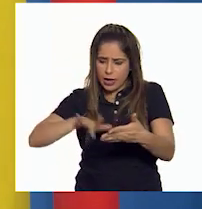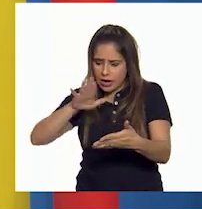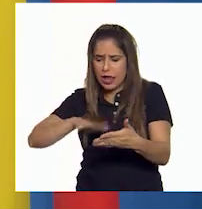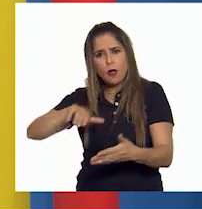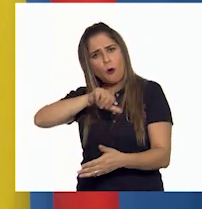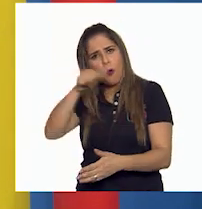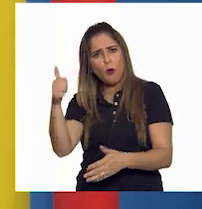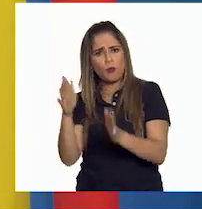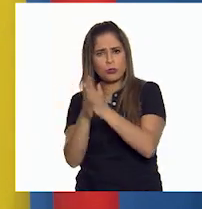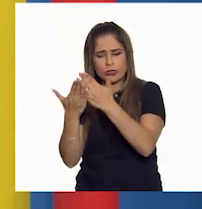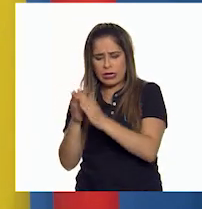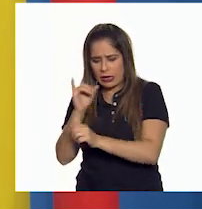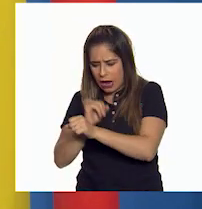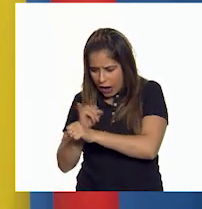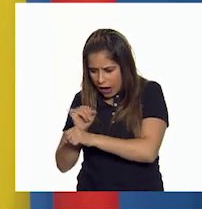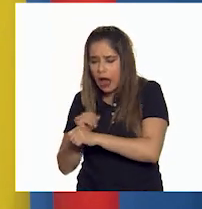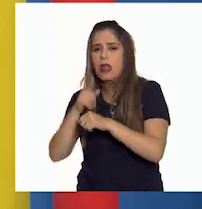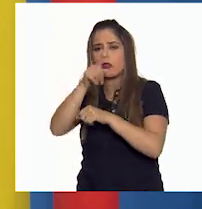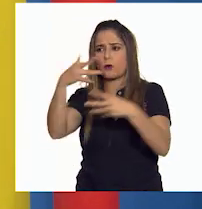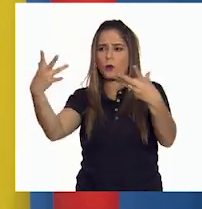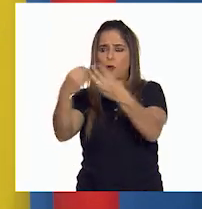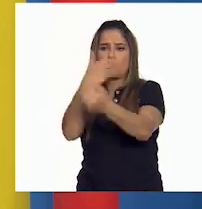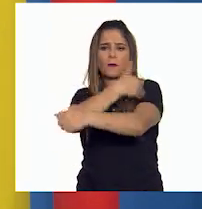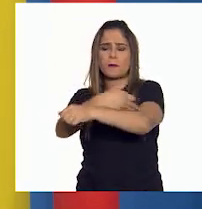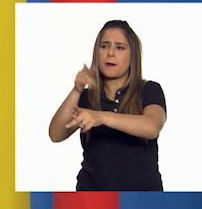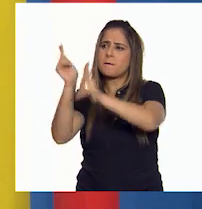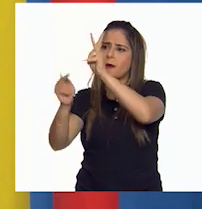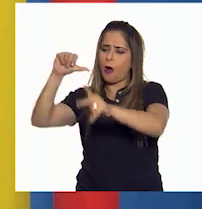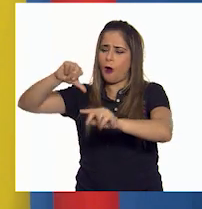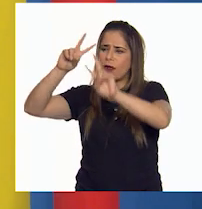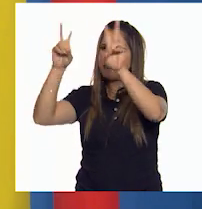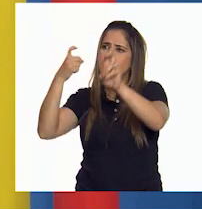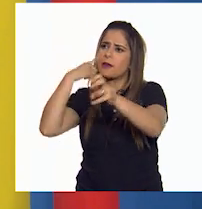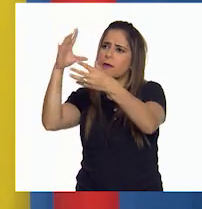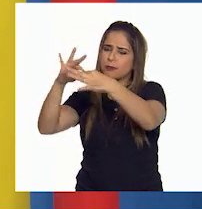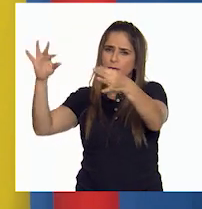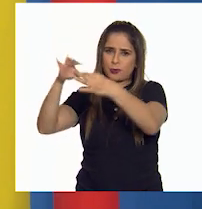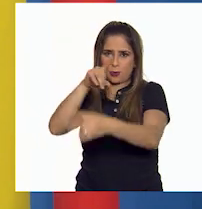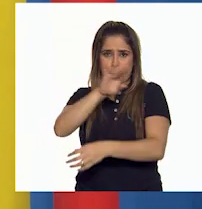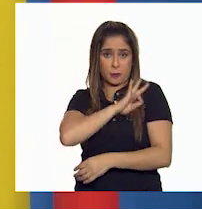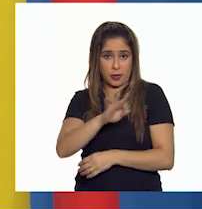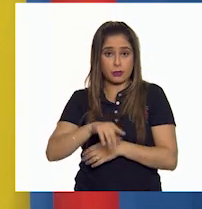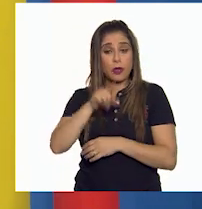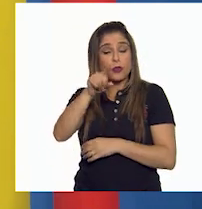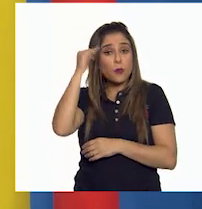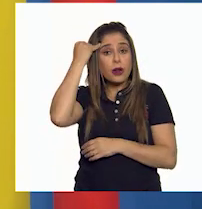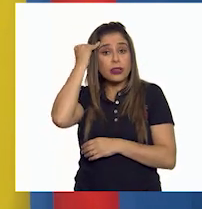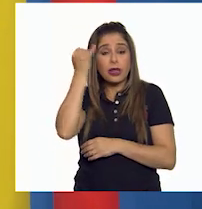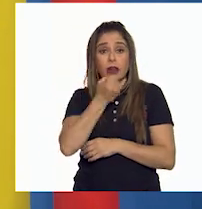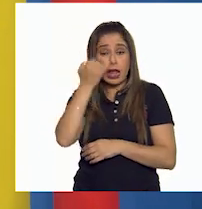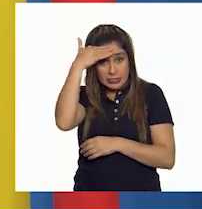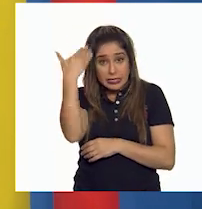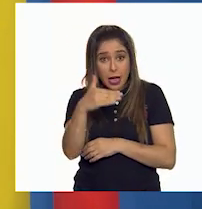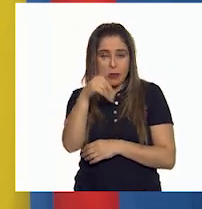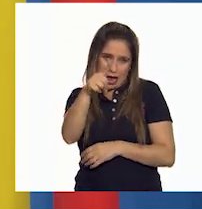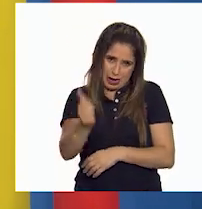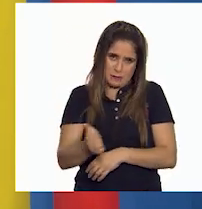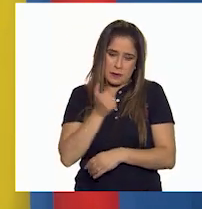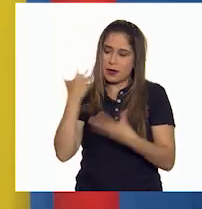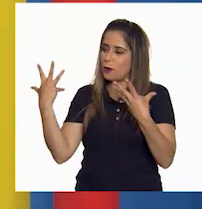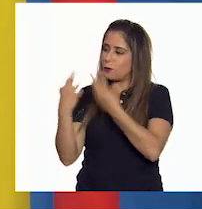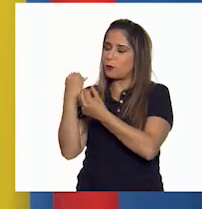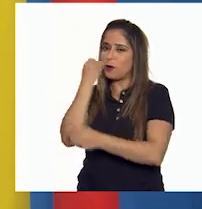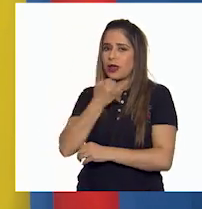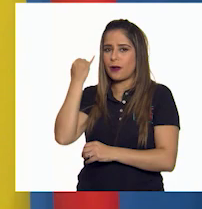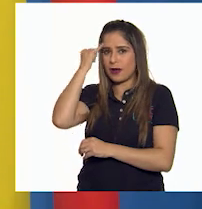comenta el tema de hoy con tu familia. Si tienes la fortuna de hablar una lengua indígena, aprovecha también este momento para practicarla y platica